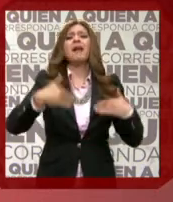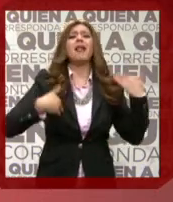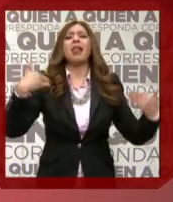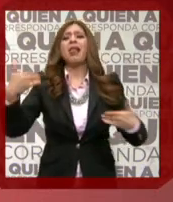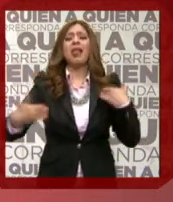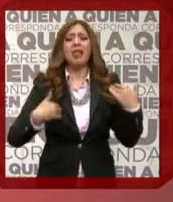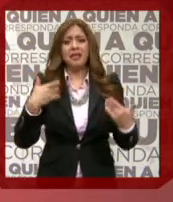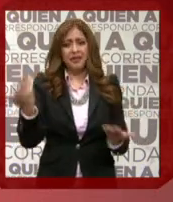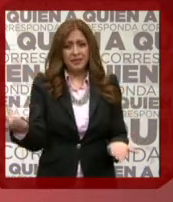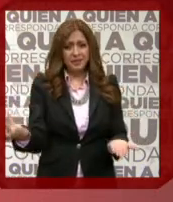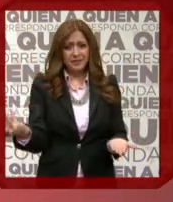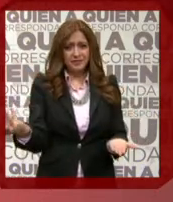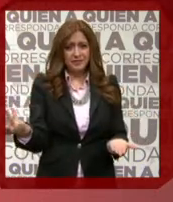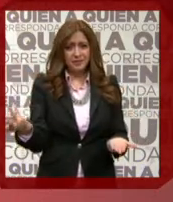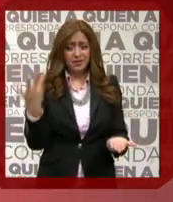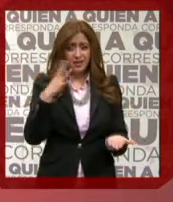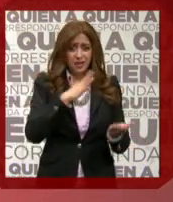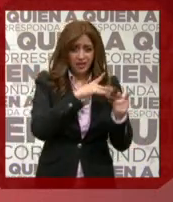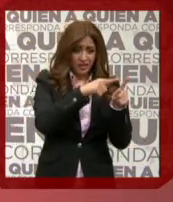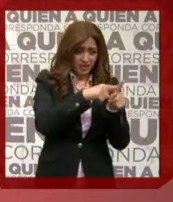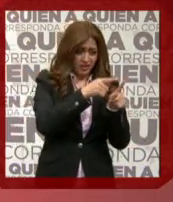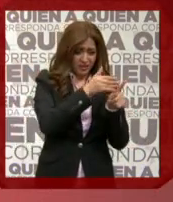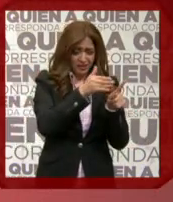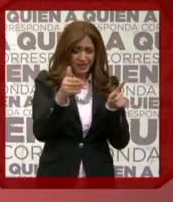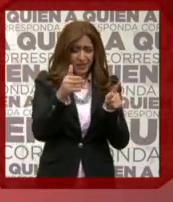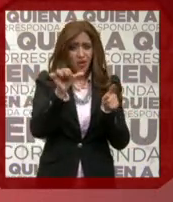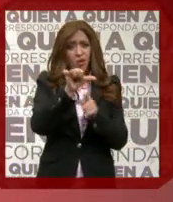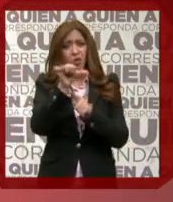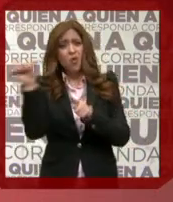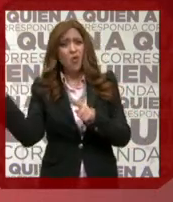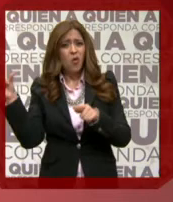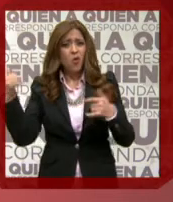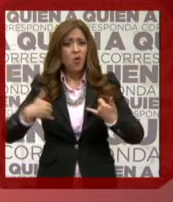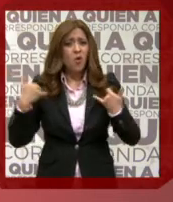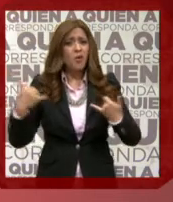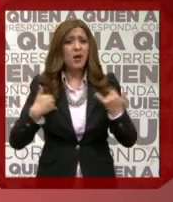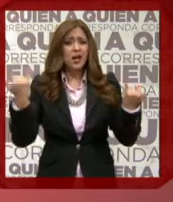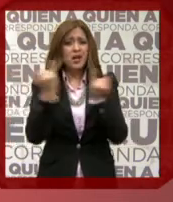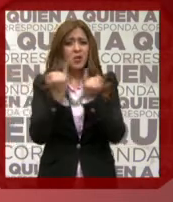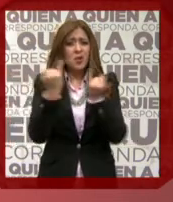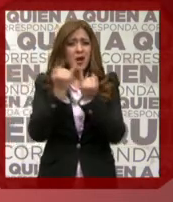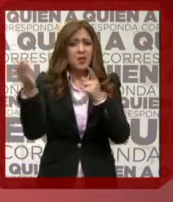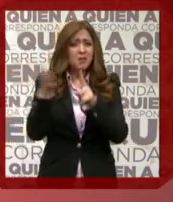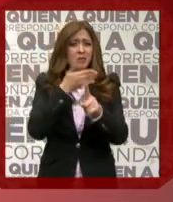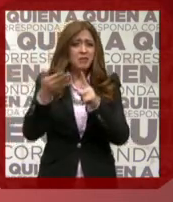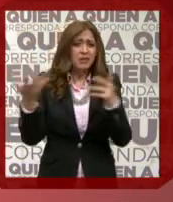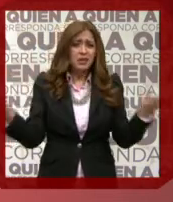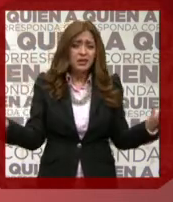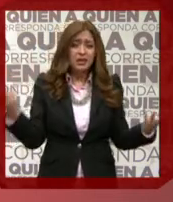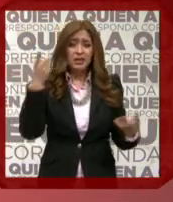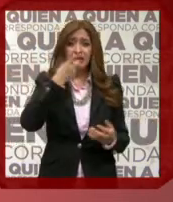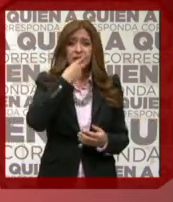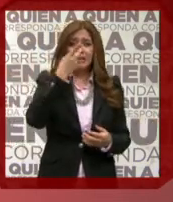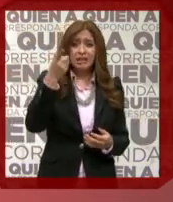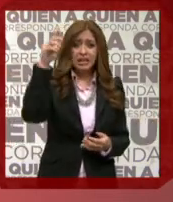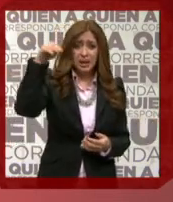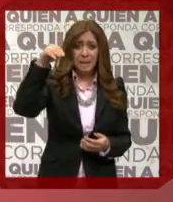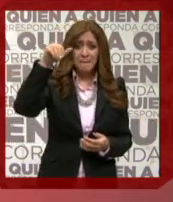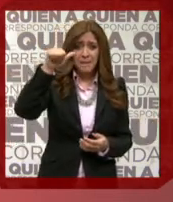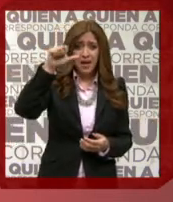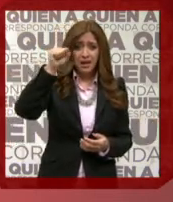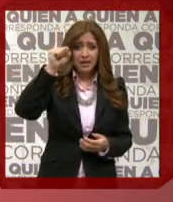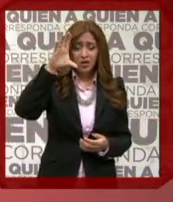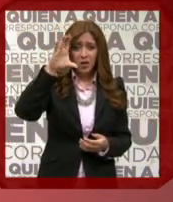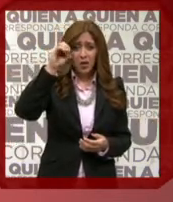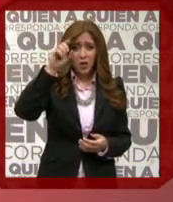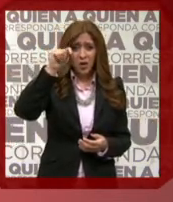indignado que no vi la segunda parte no vi que había otro otro baboso haciendo esto nos refieren que es en mascota de una mascota de